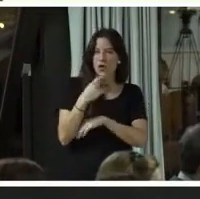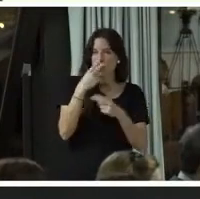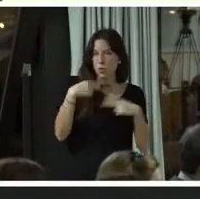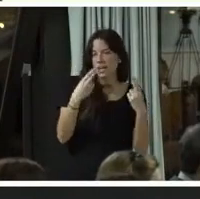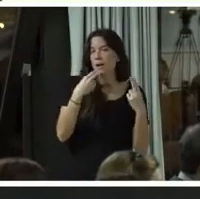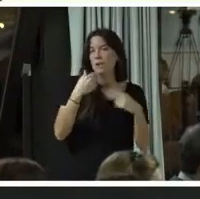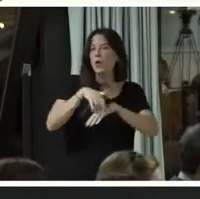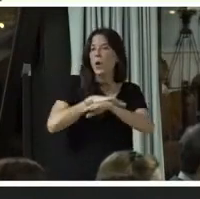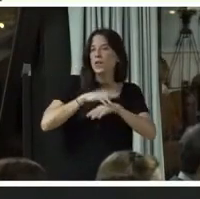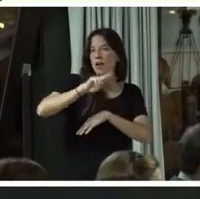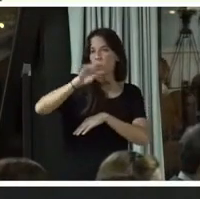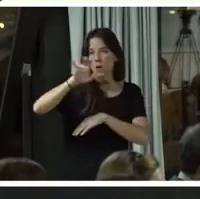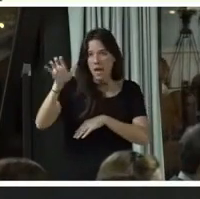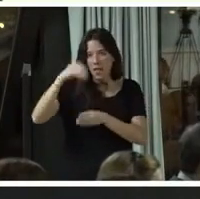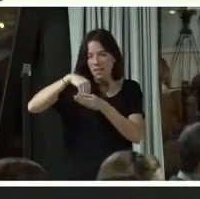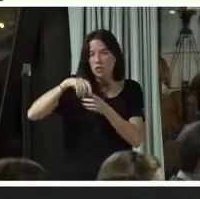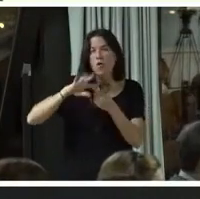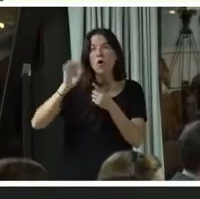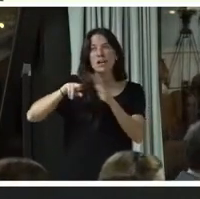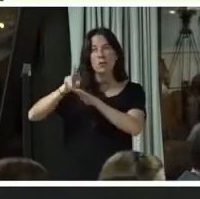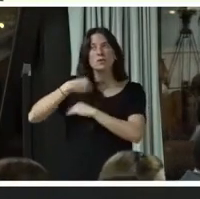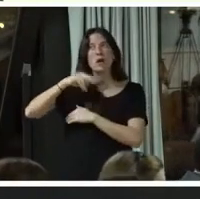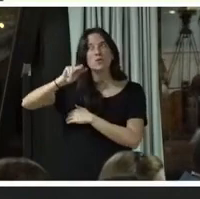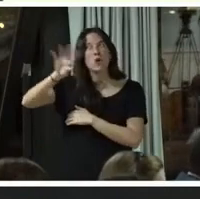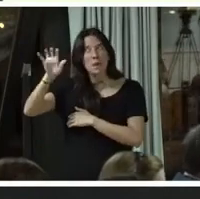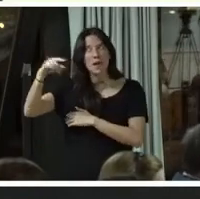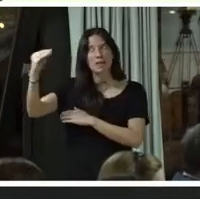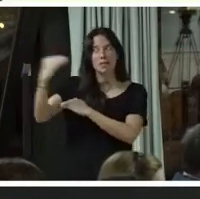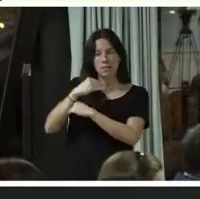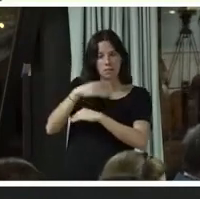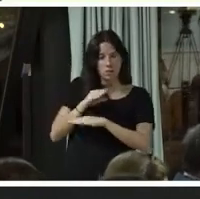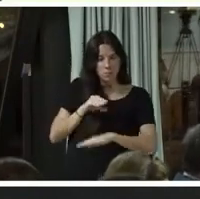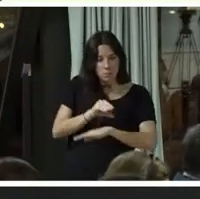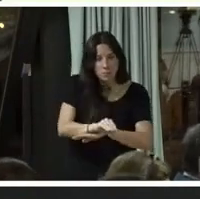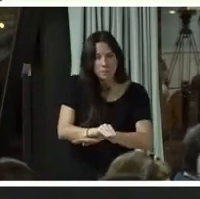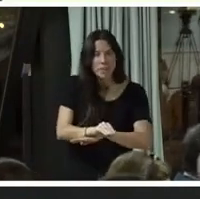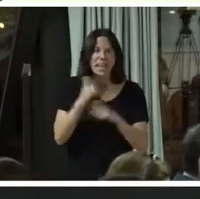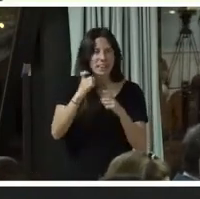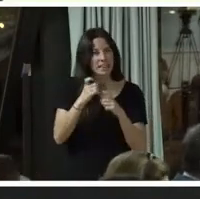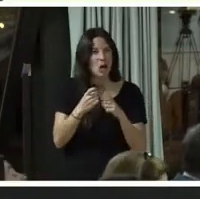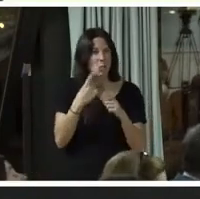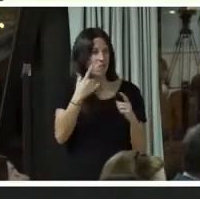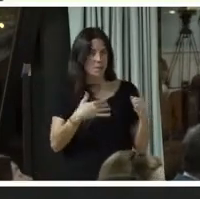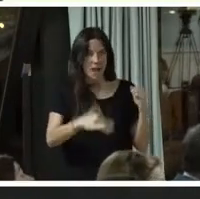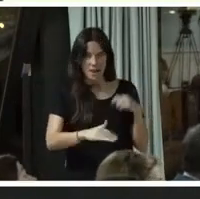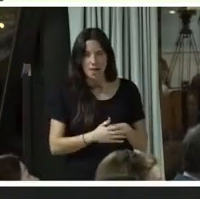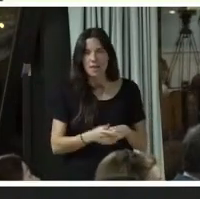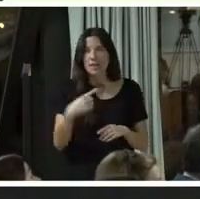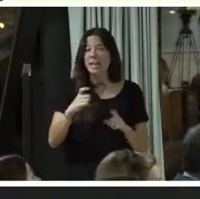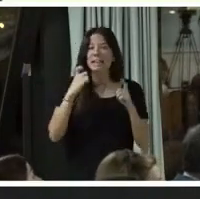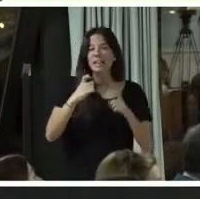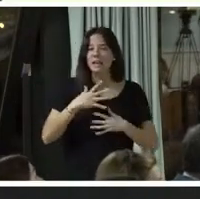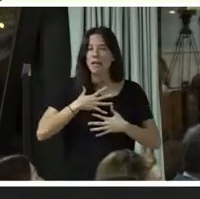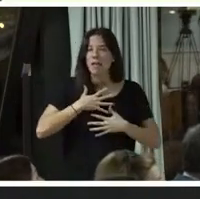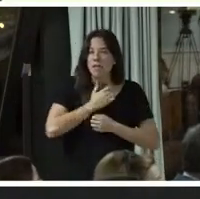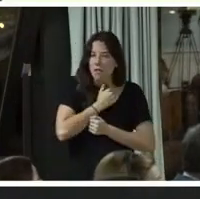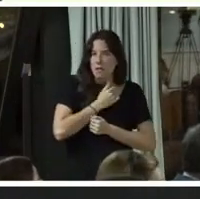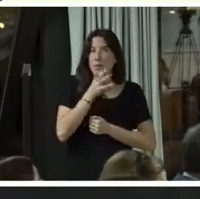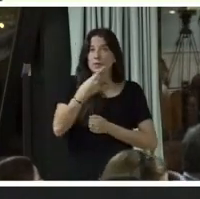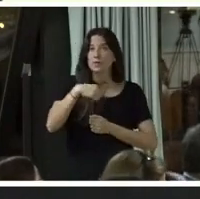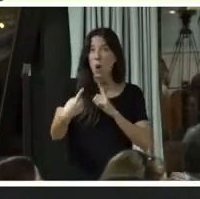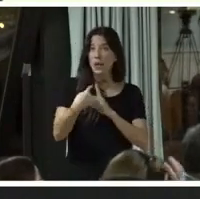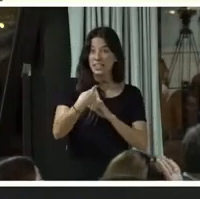con con recursos de la propia Unión Europea intentan asfixiar No porque nosotros seamos el objetivo sino porque las